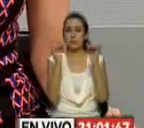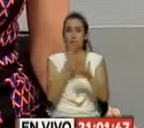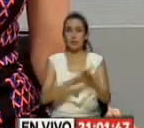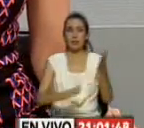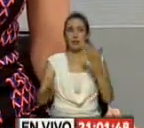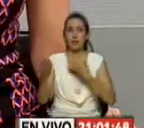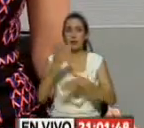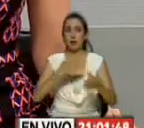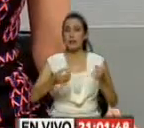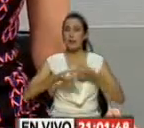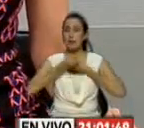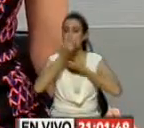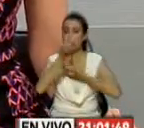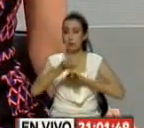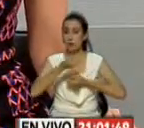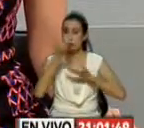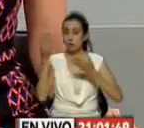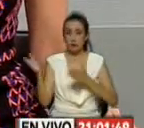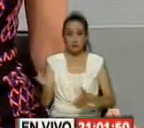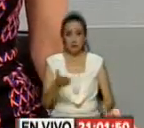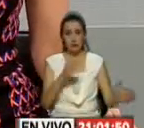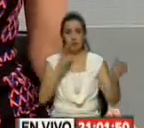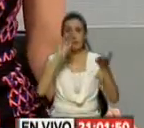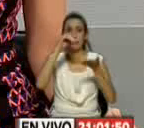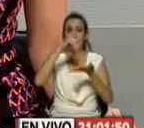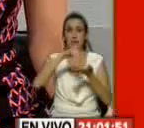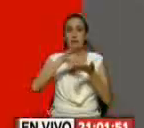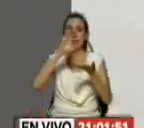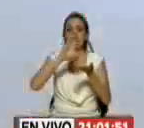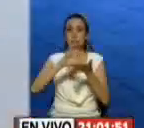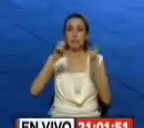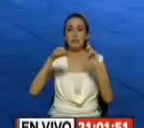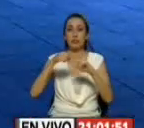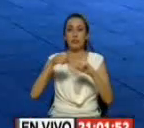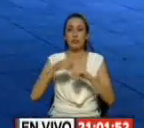preparó un informe desde el Centro Histórico.